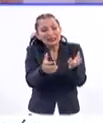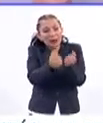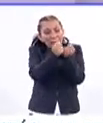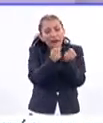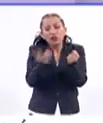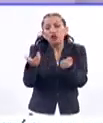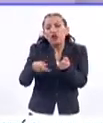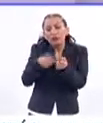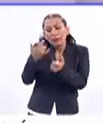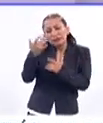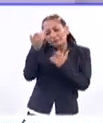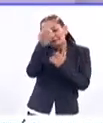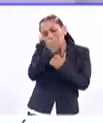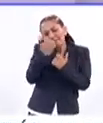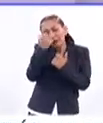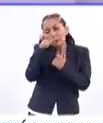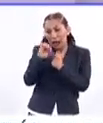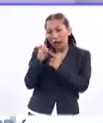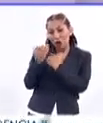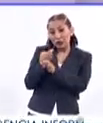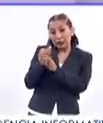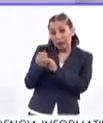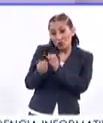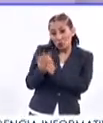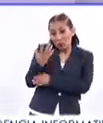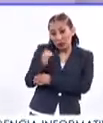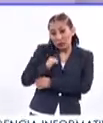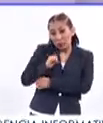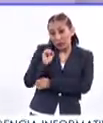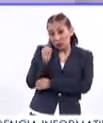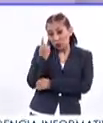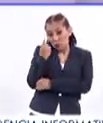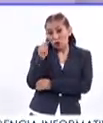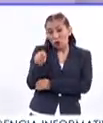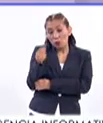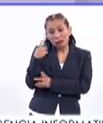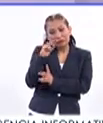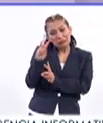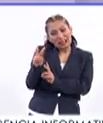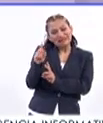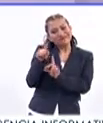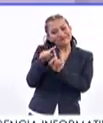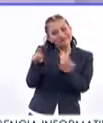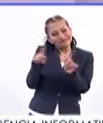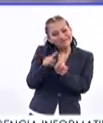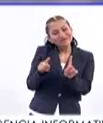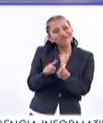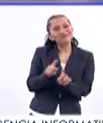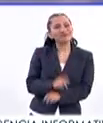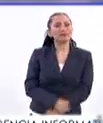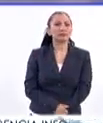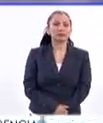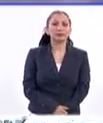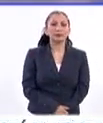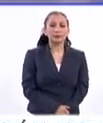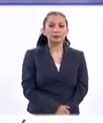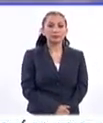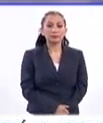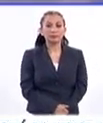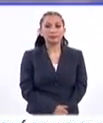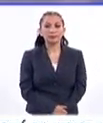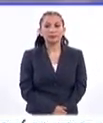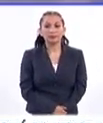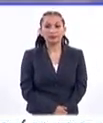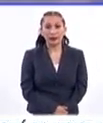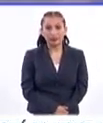recuperarlo y reinterpretarlo para la situación que vive México en el siglo XXI, que tiene matices bastante particulares? Sí,